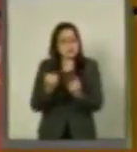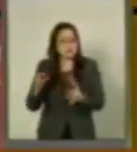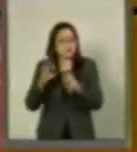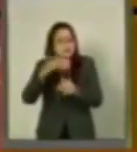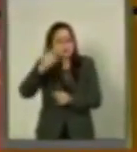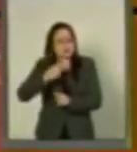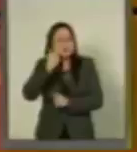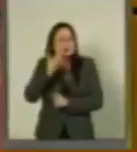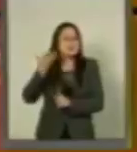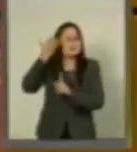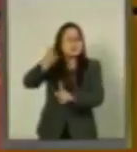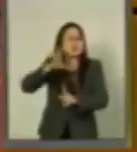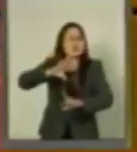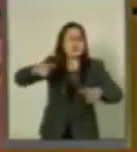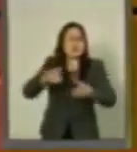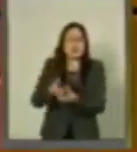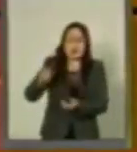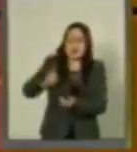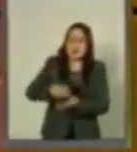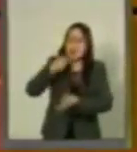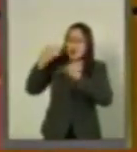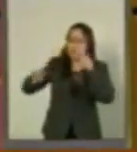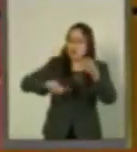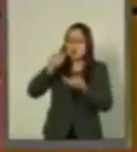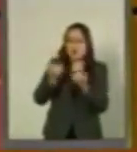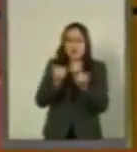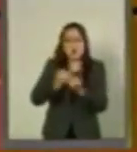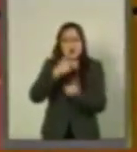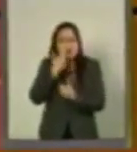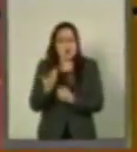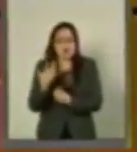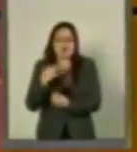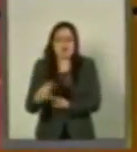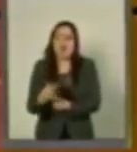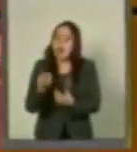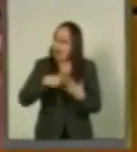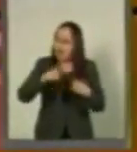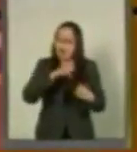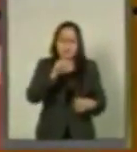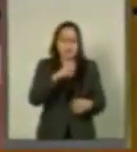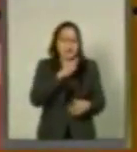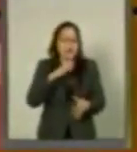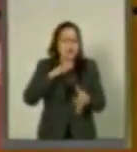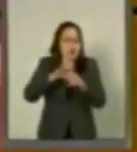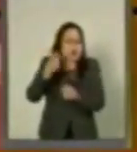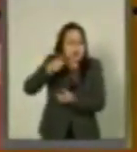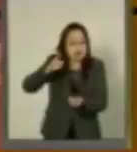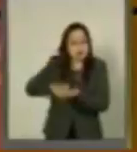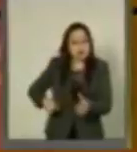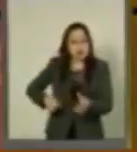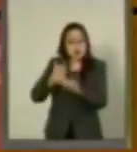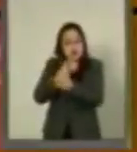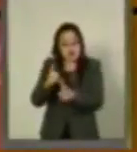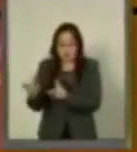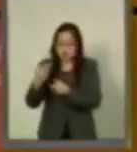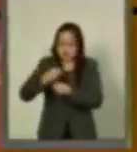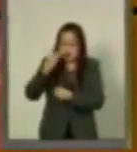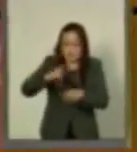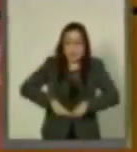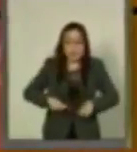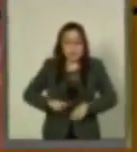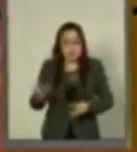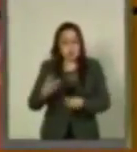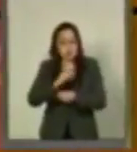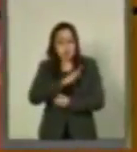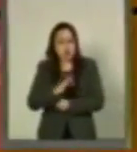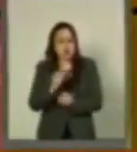a gobernar desde la demagogia y el voluntarismo. Actitudes que no caben en democracia y que los verdaderos